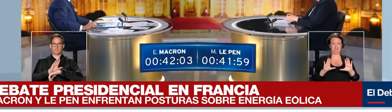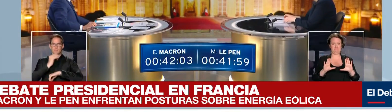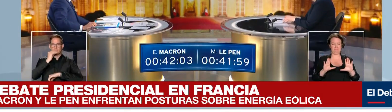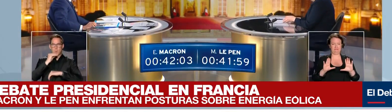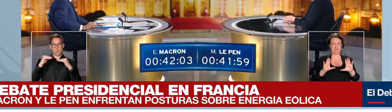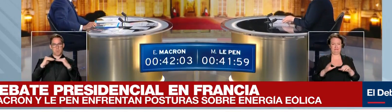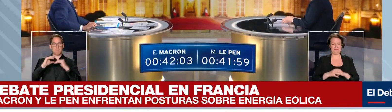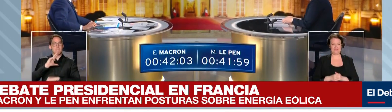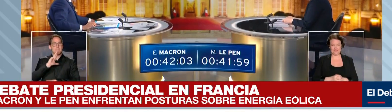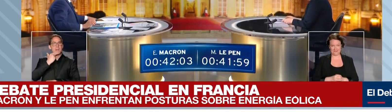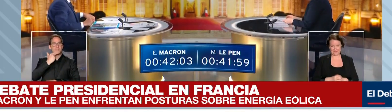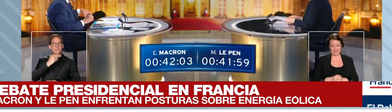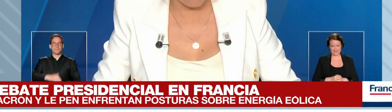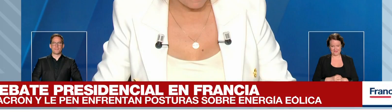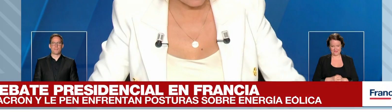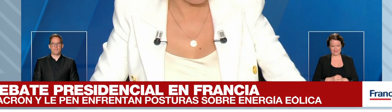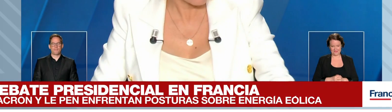cronómetros. Están